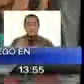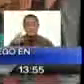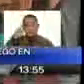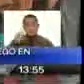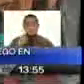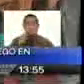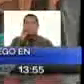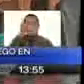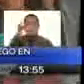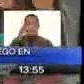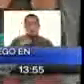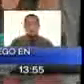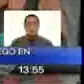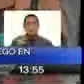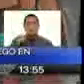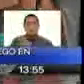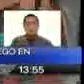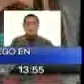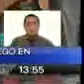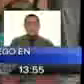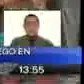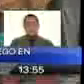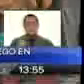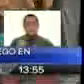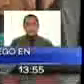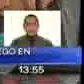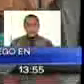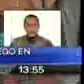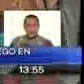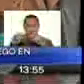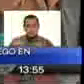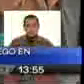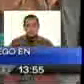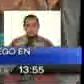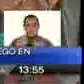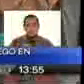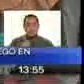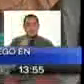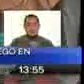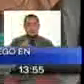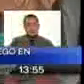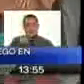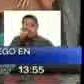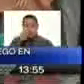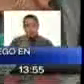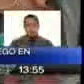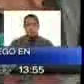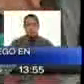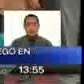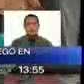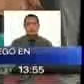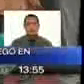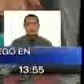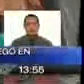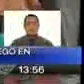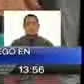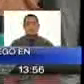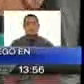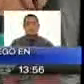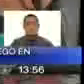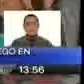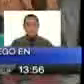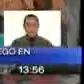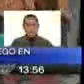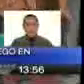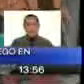día un presidente haga justicia con nuestro pueblo. Hoy se hace